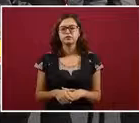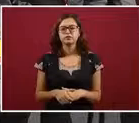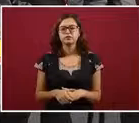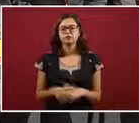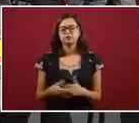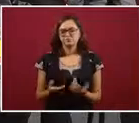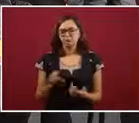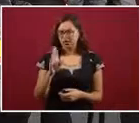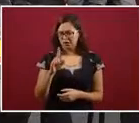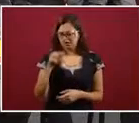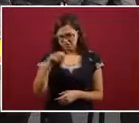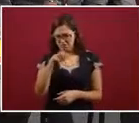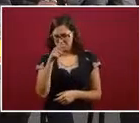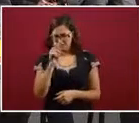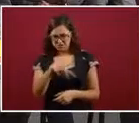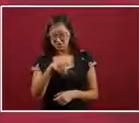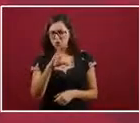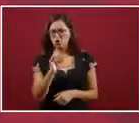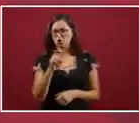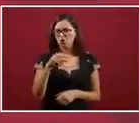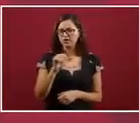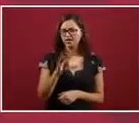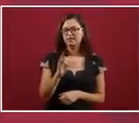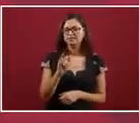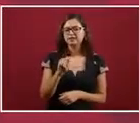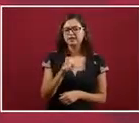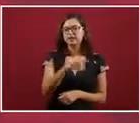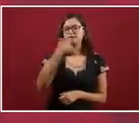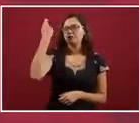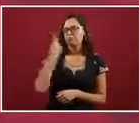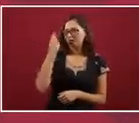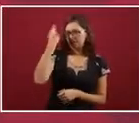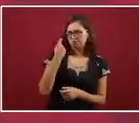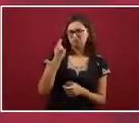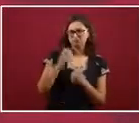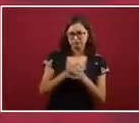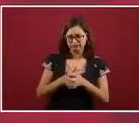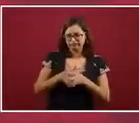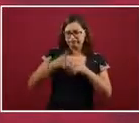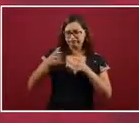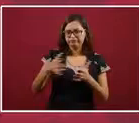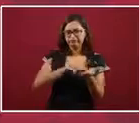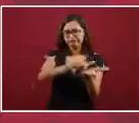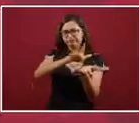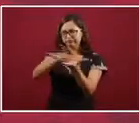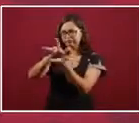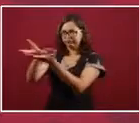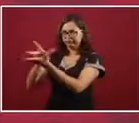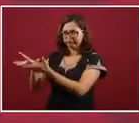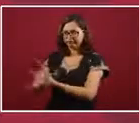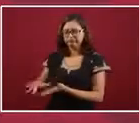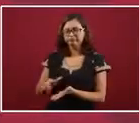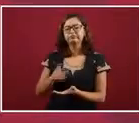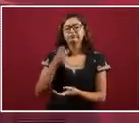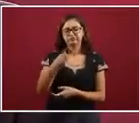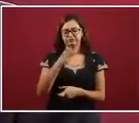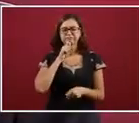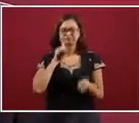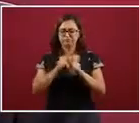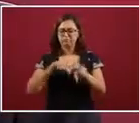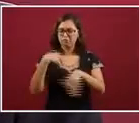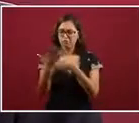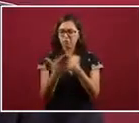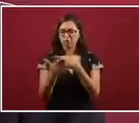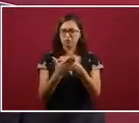el CONACYT, se están incrementando. Eso también vamos a